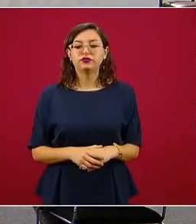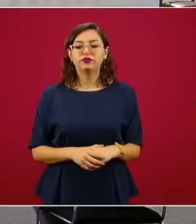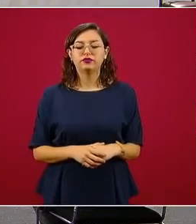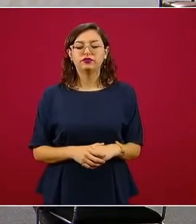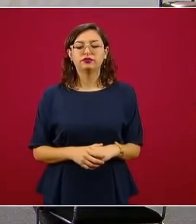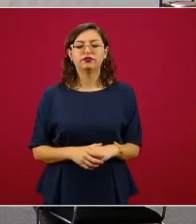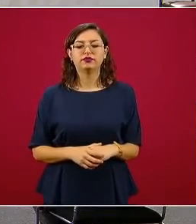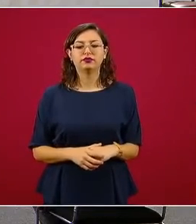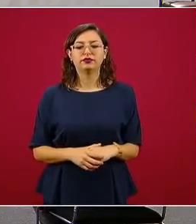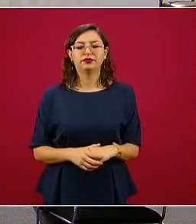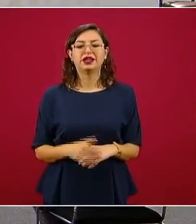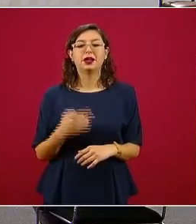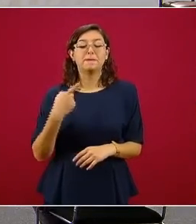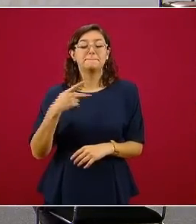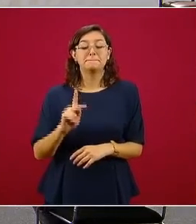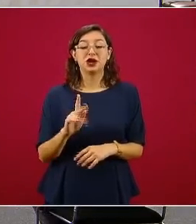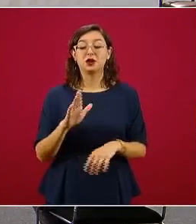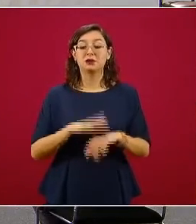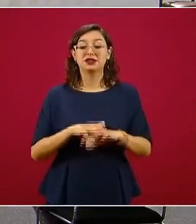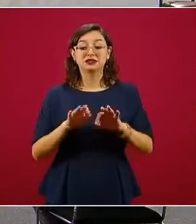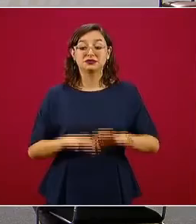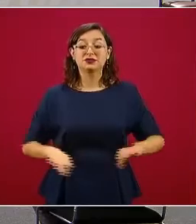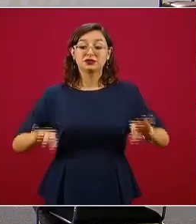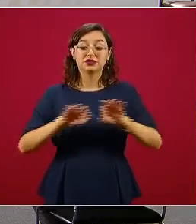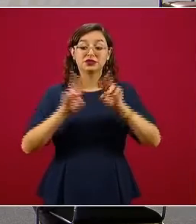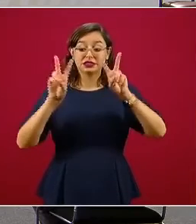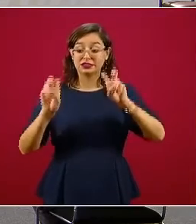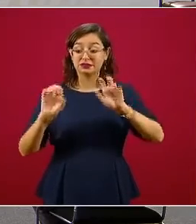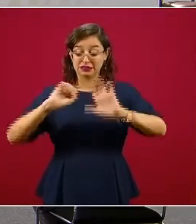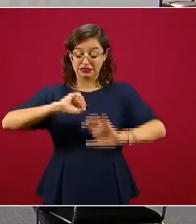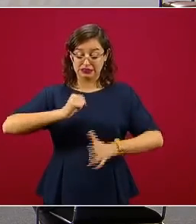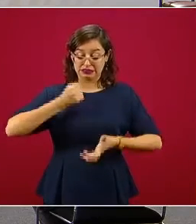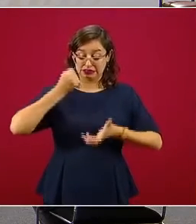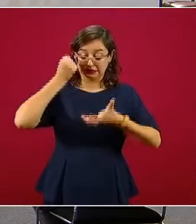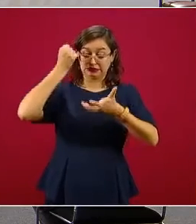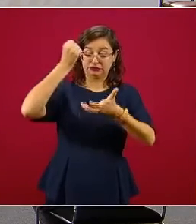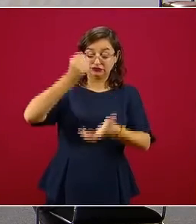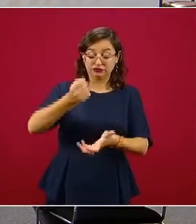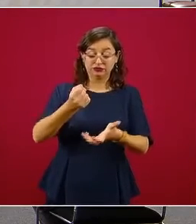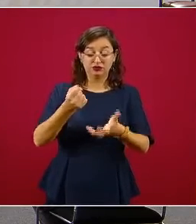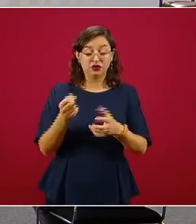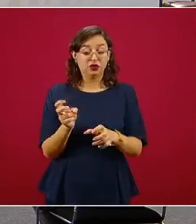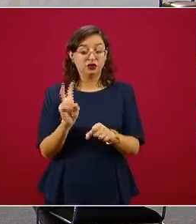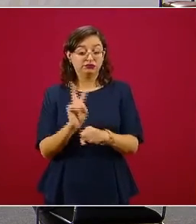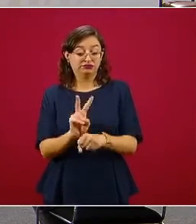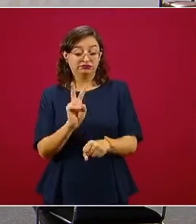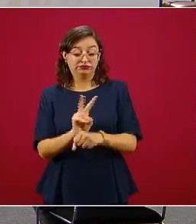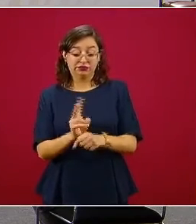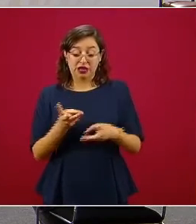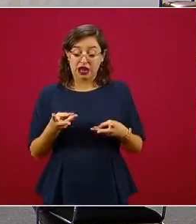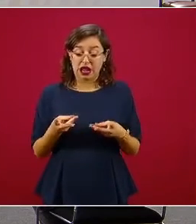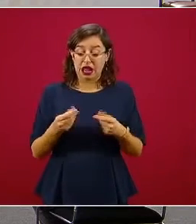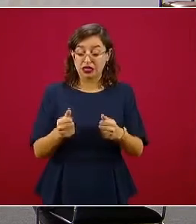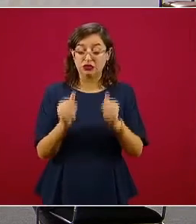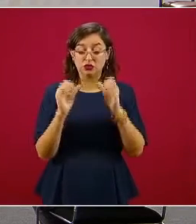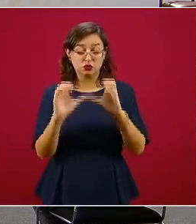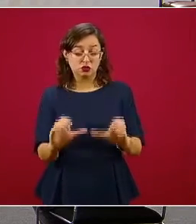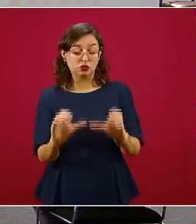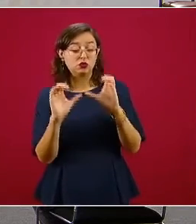manejo disciplinado, escrupuloso de este fondo. Si puede ir